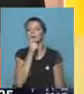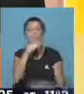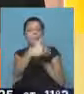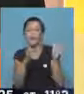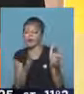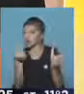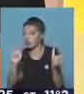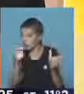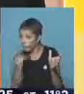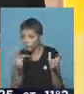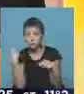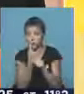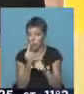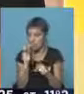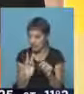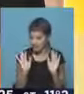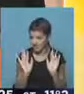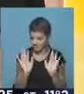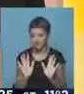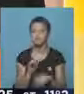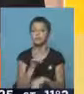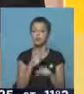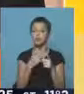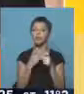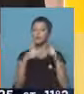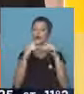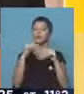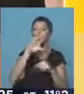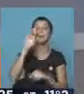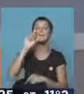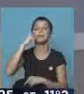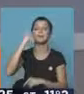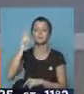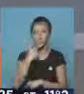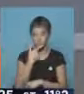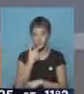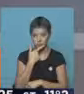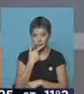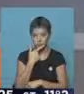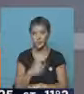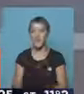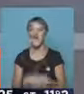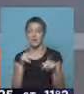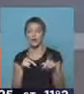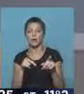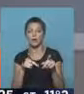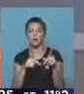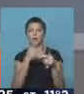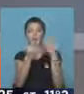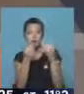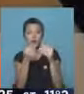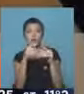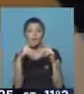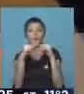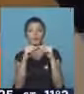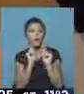ves. Ahora, para eso se utilizan números primos. Estaba tan mal hecho el código que al terminar de romper todo no sacaban los números primos de la memoria,